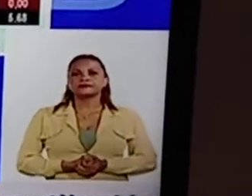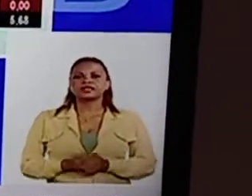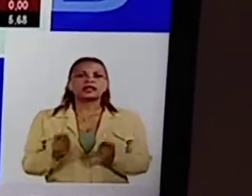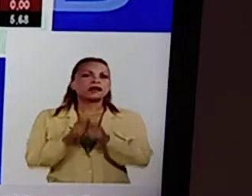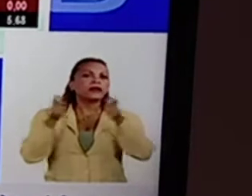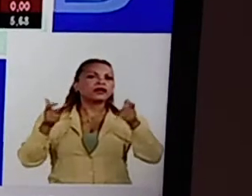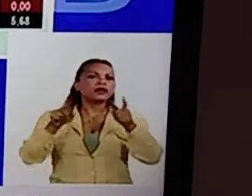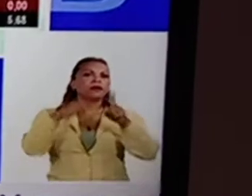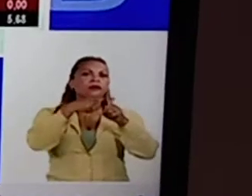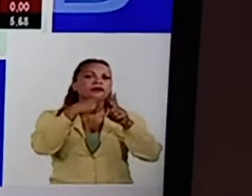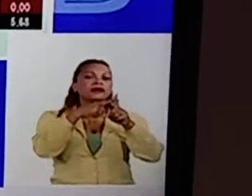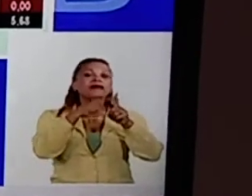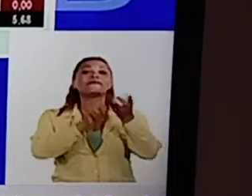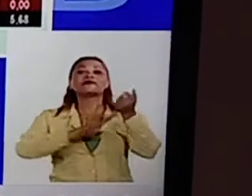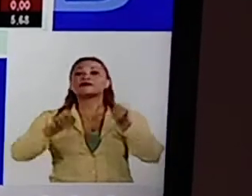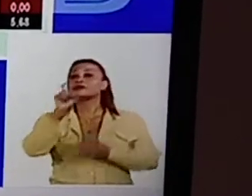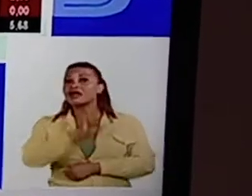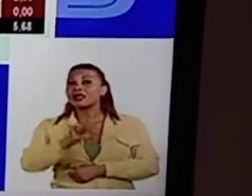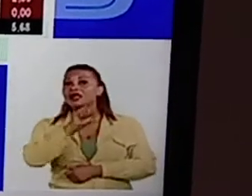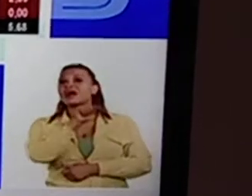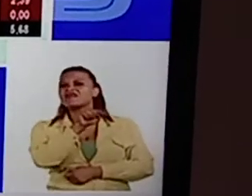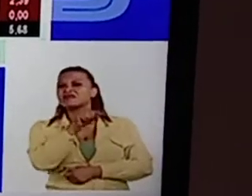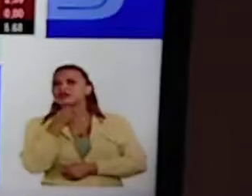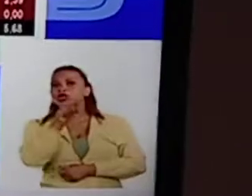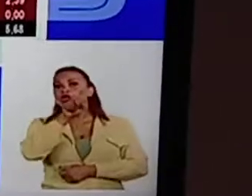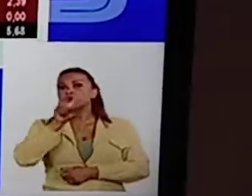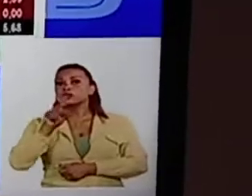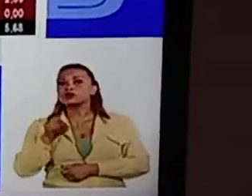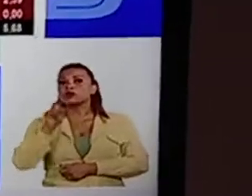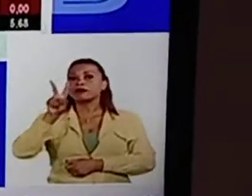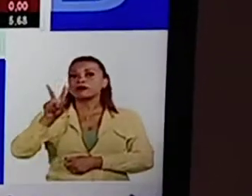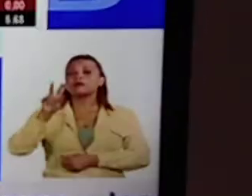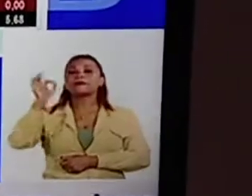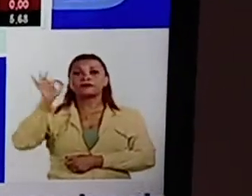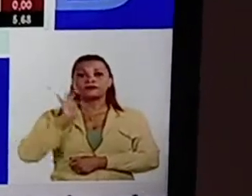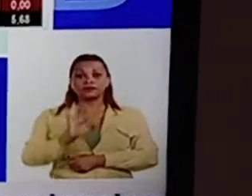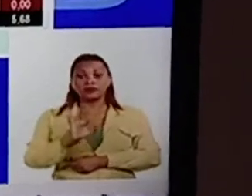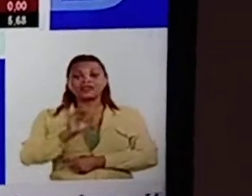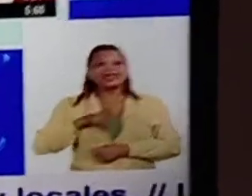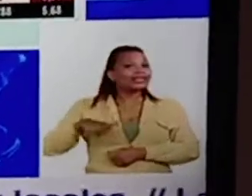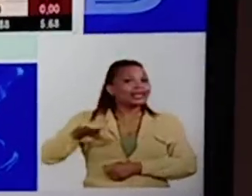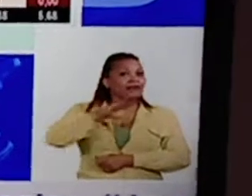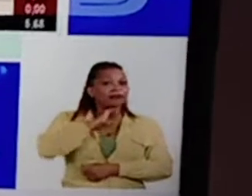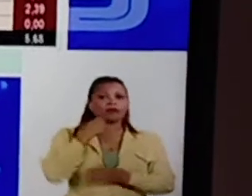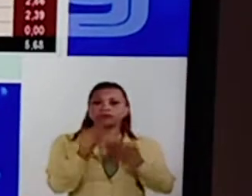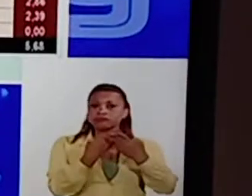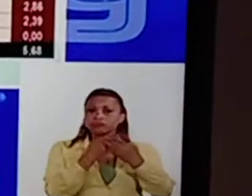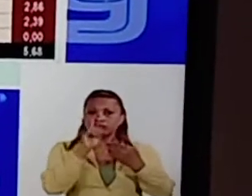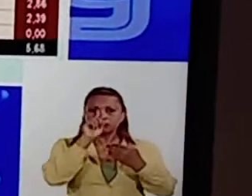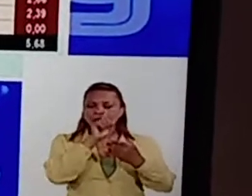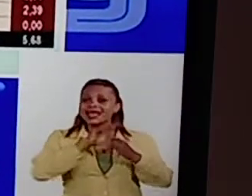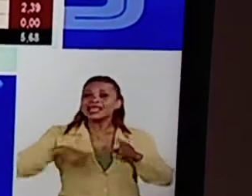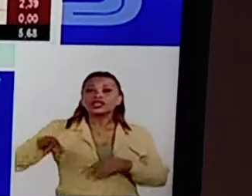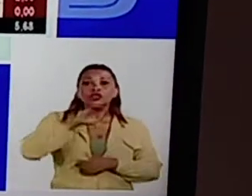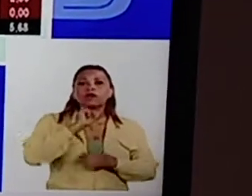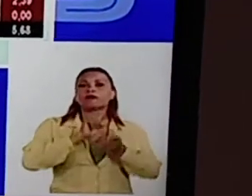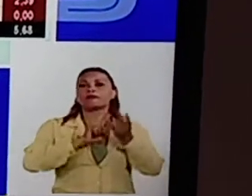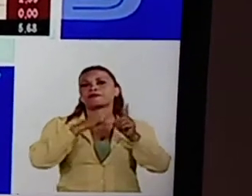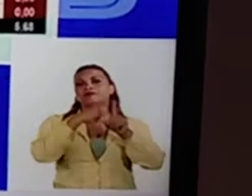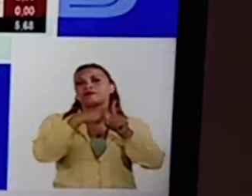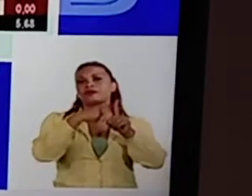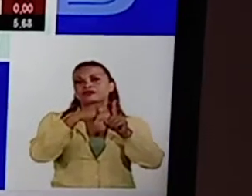provincia de Camagüey, el 12,93% de todas las muestras analizadas resultaron positivas a